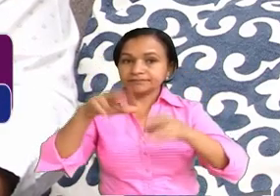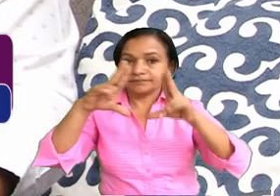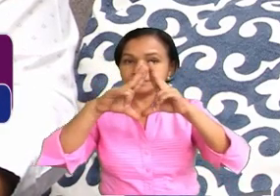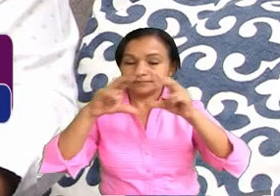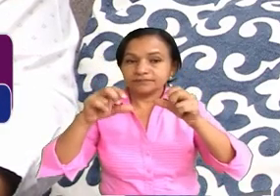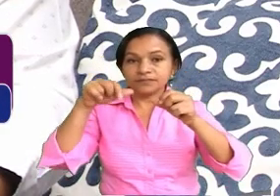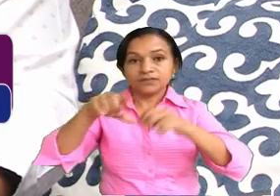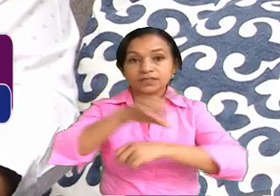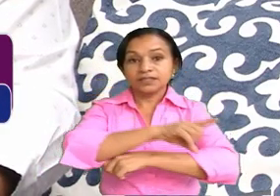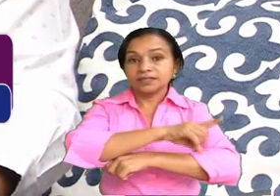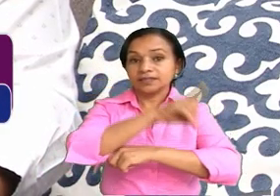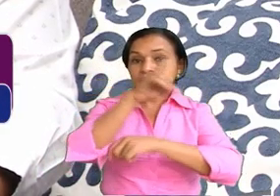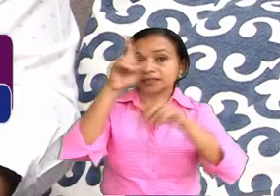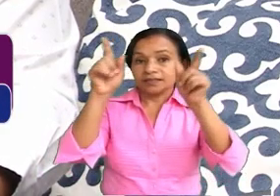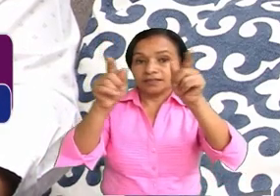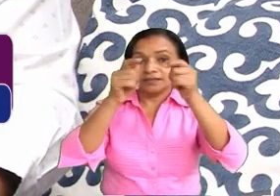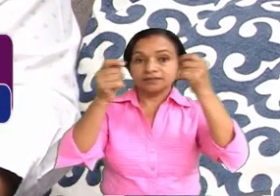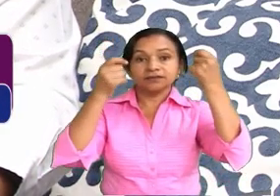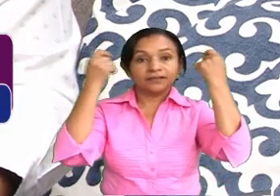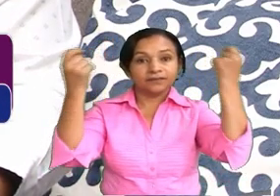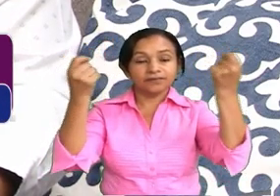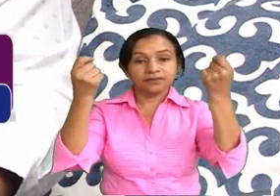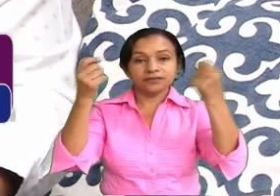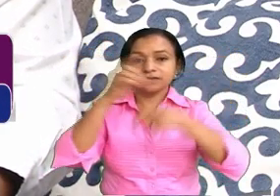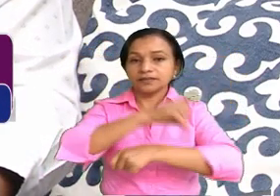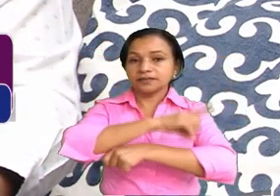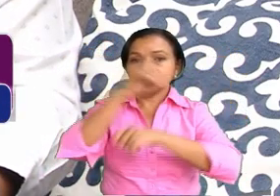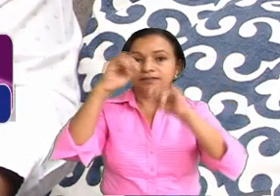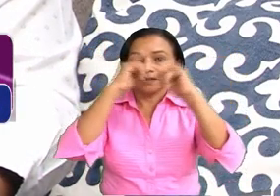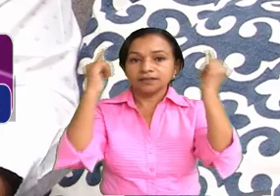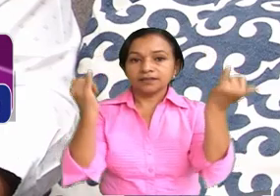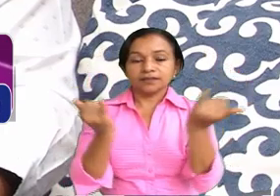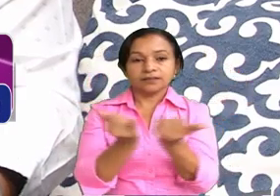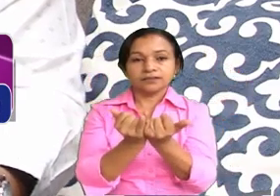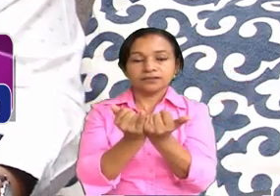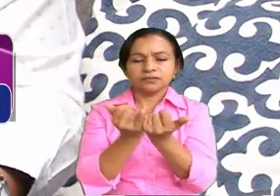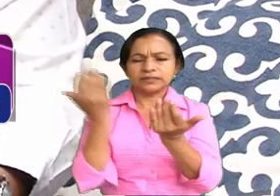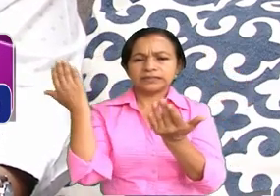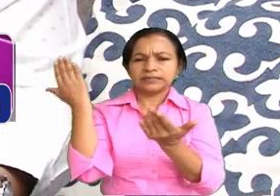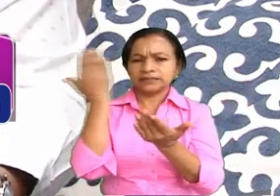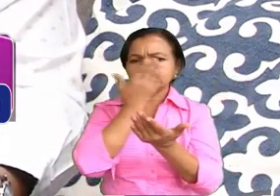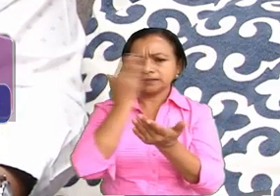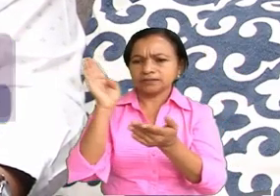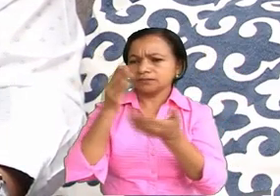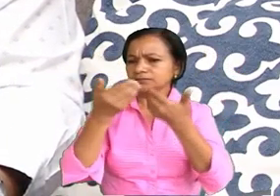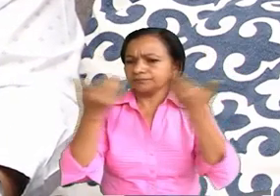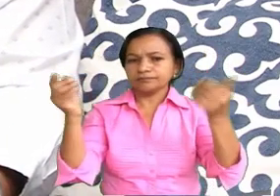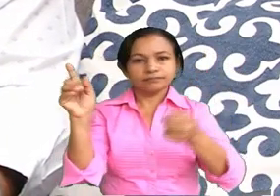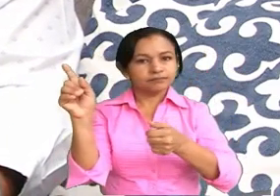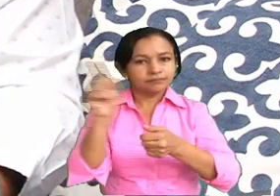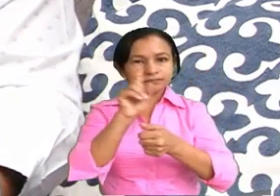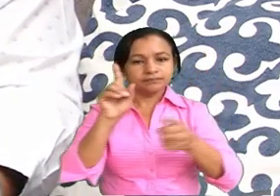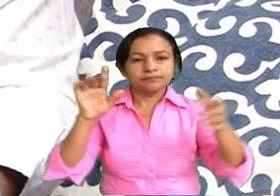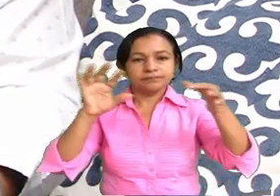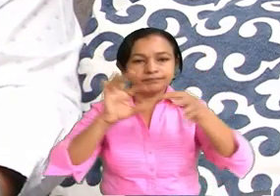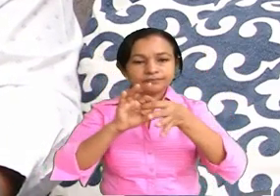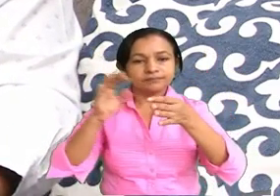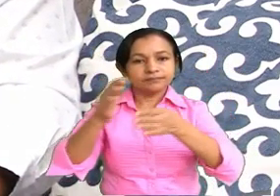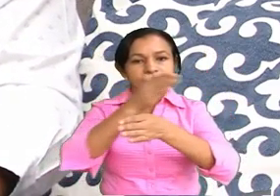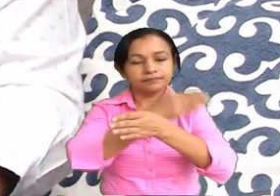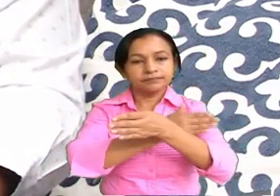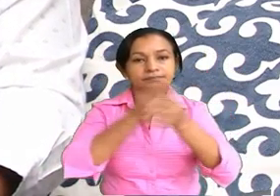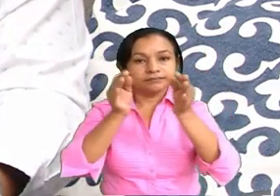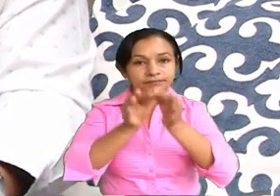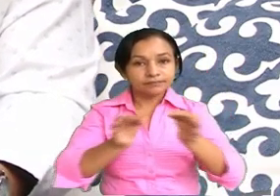a propósito de la celebración de la eliminación del Día Internacional de la Discriminación Racial. Antes de irnos a la pausa, quedaba un tema